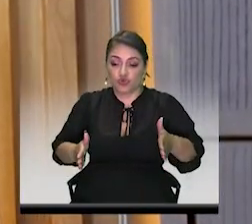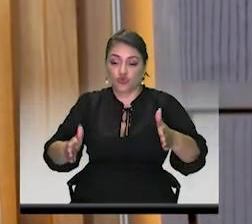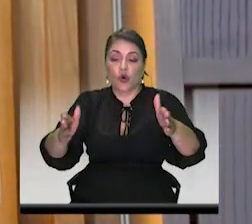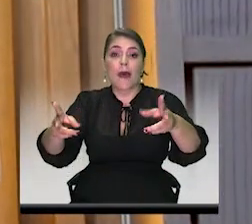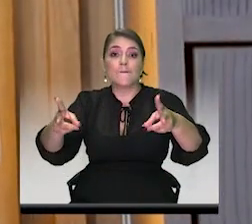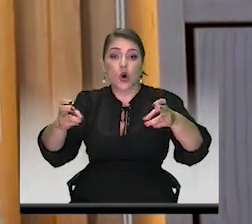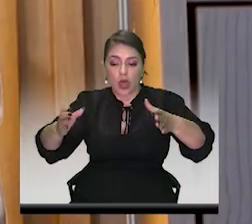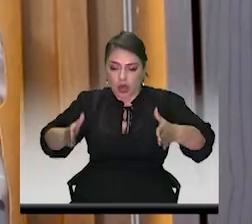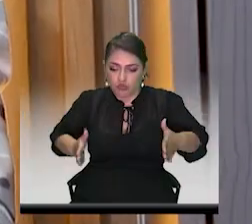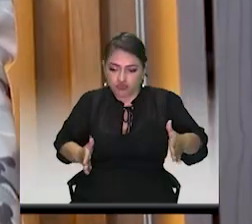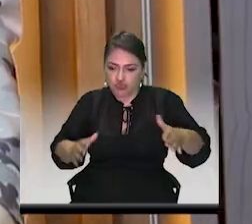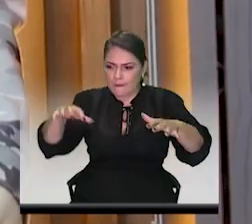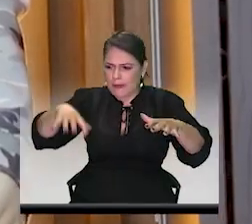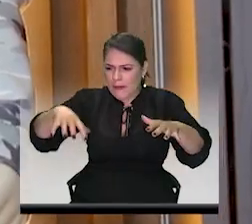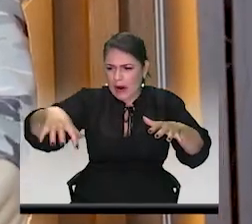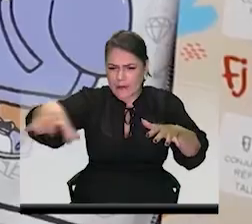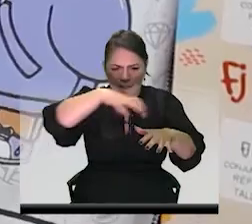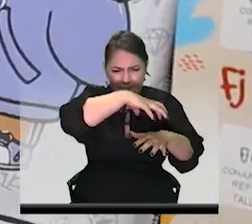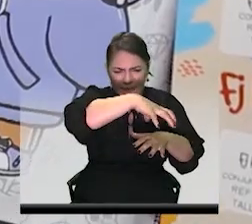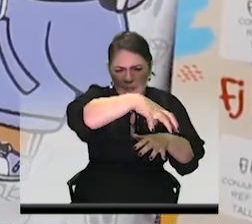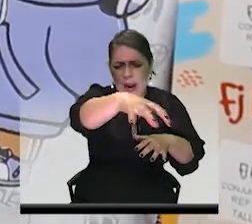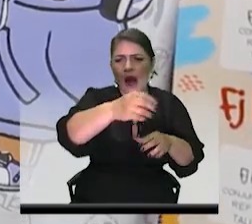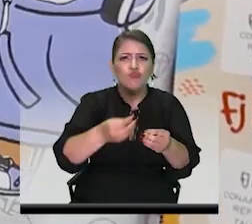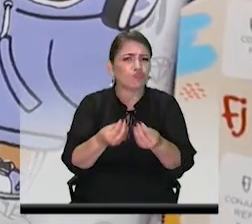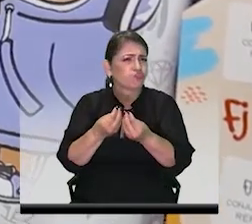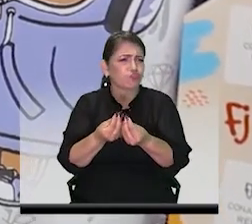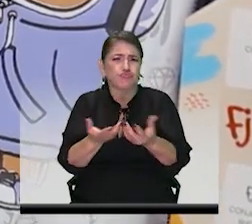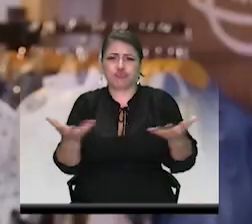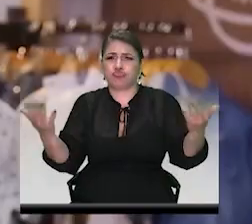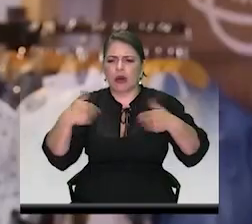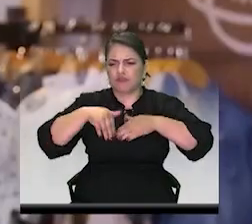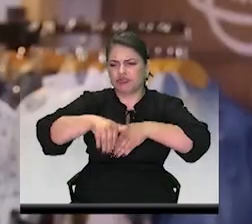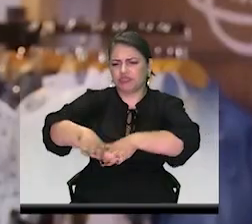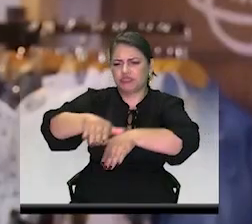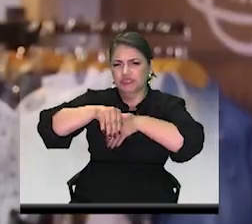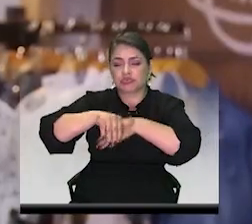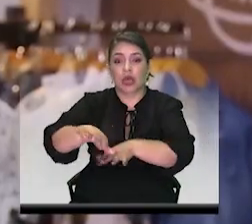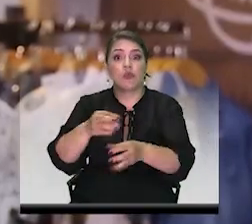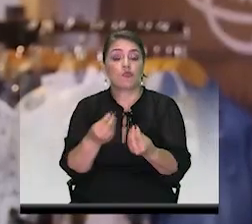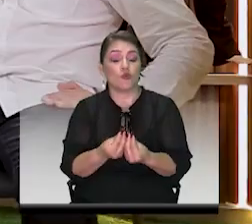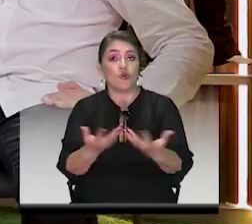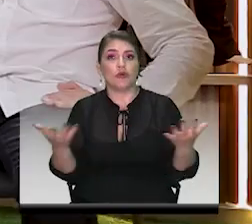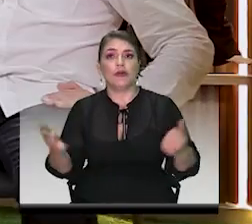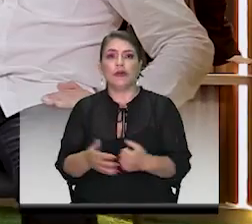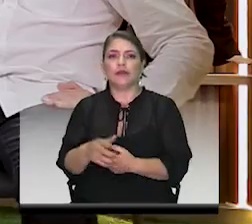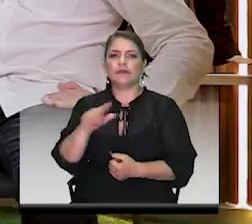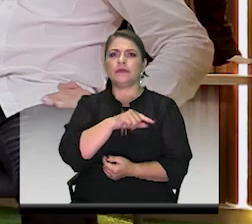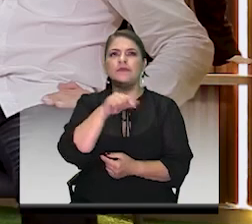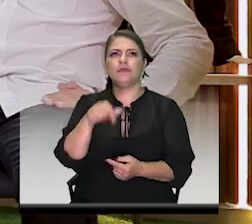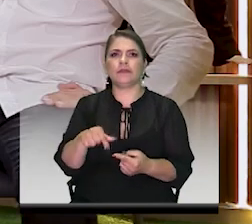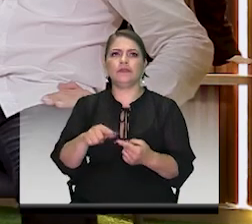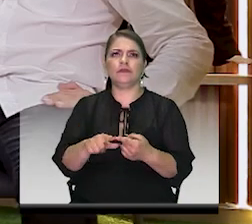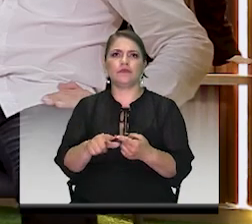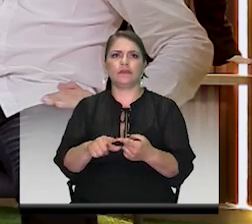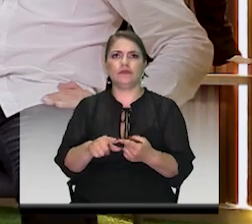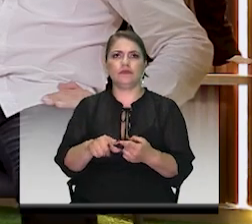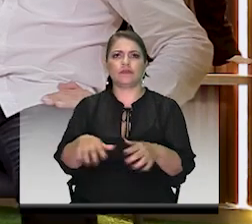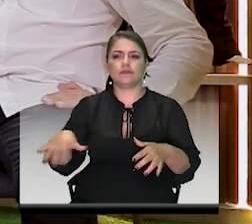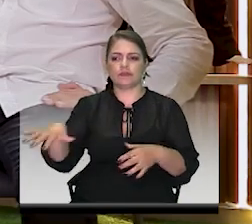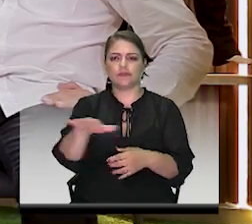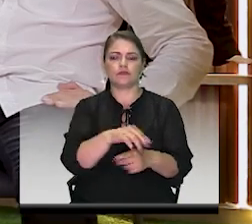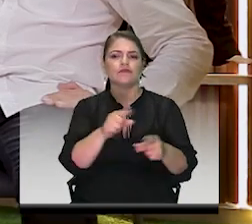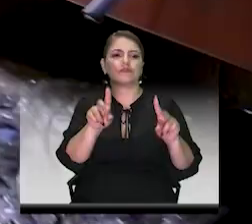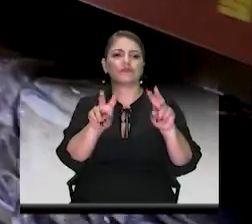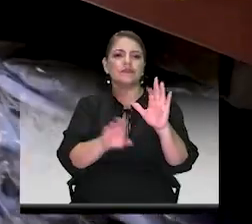desarrollo empresarial. Muchas empresas textiles tiene nuestra ciudad. Aquí creamos el ADN, Área de Desarrollo Naranja,